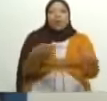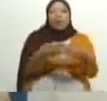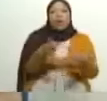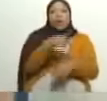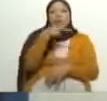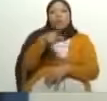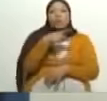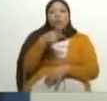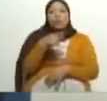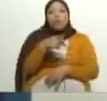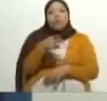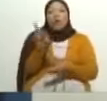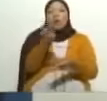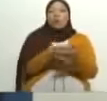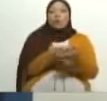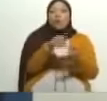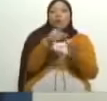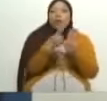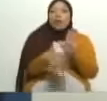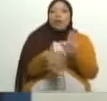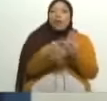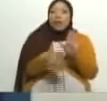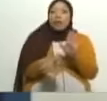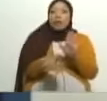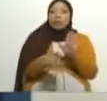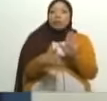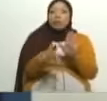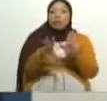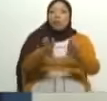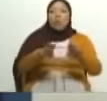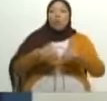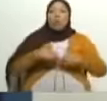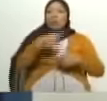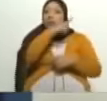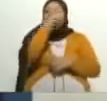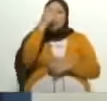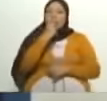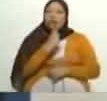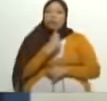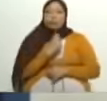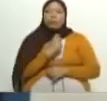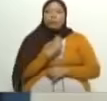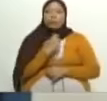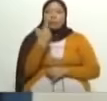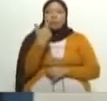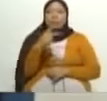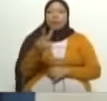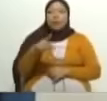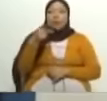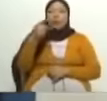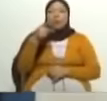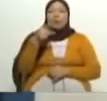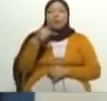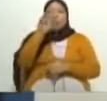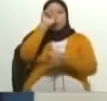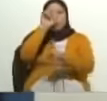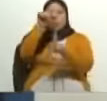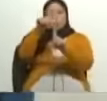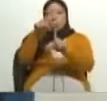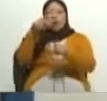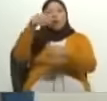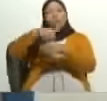políticos recuperen sus derechos con celeridad tres la observación